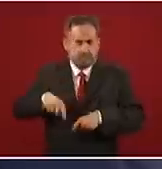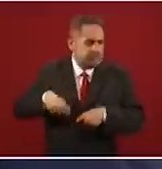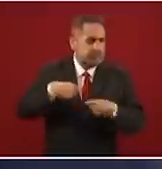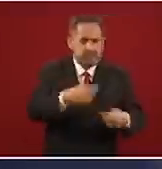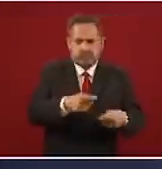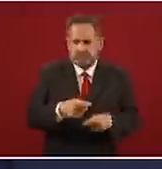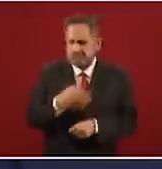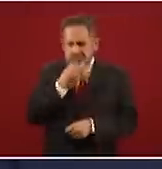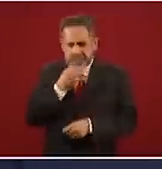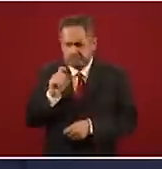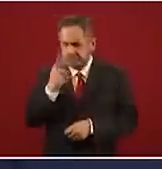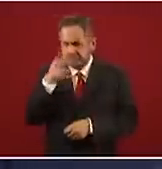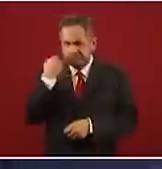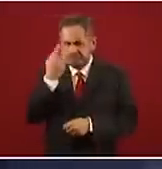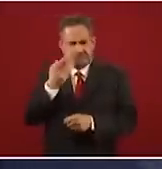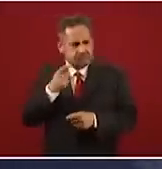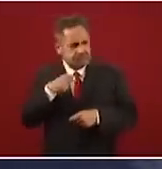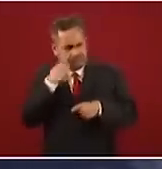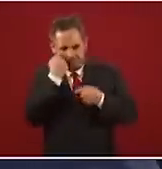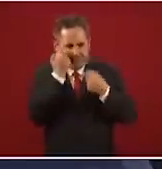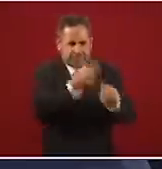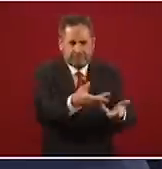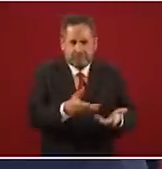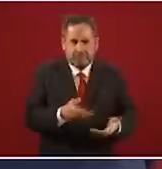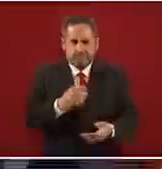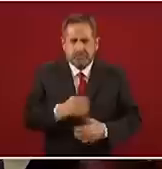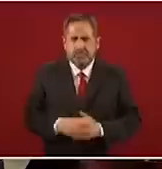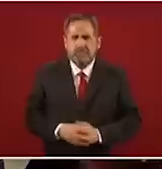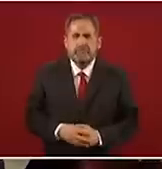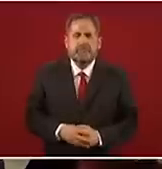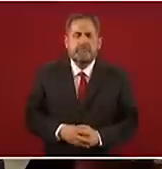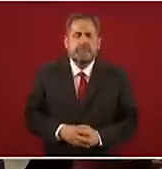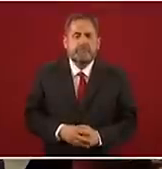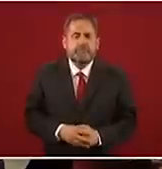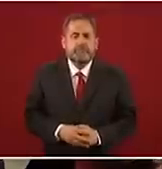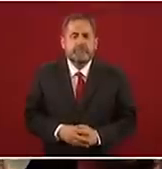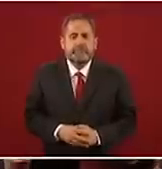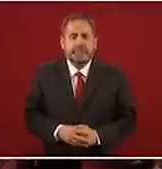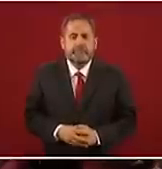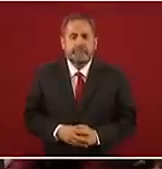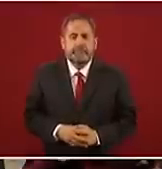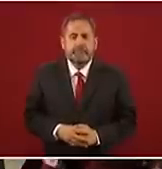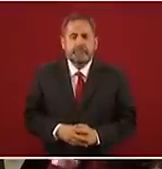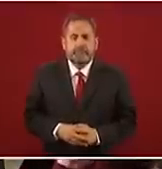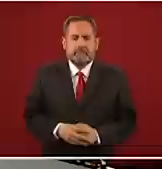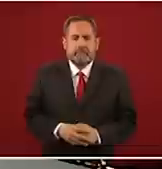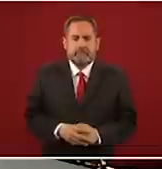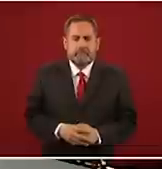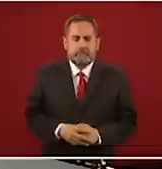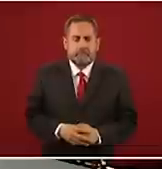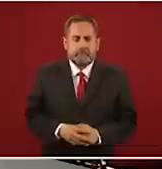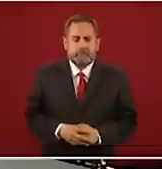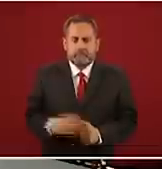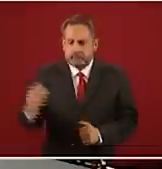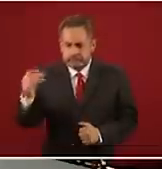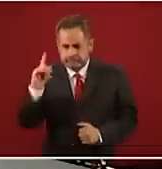las 24 horas, 48 horas surtimos. En el Congreso y estaban aquí afuera familiares.